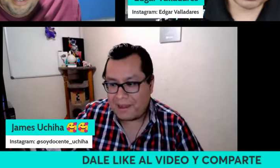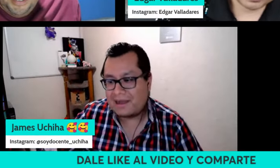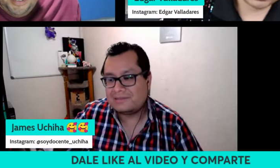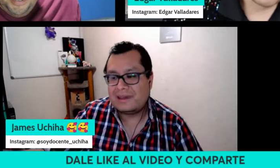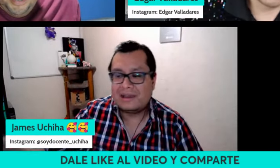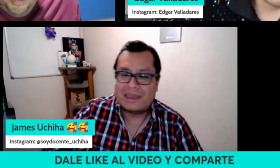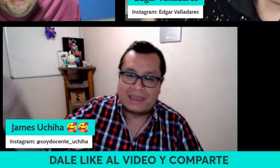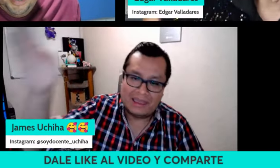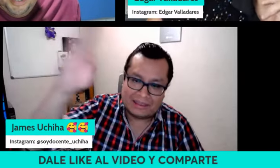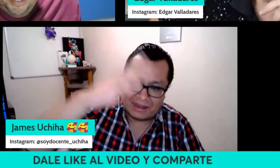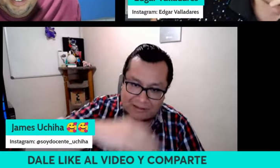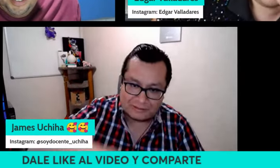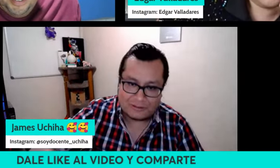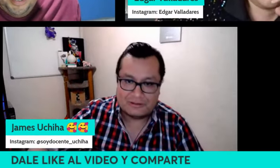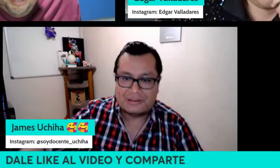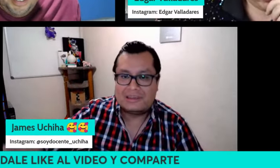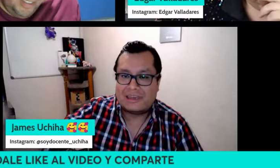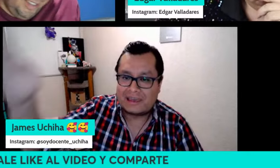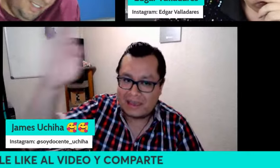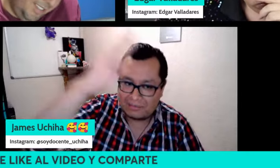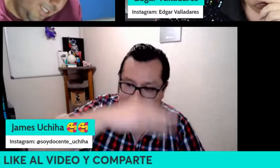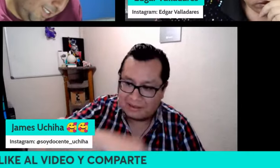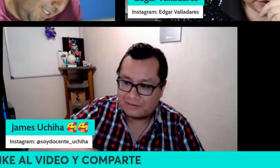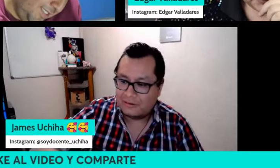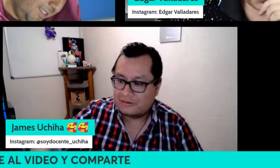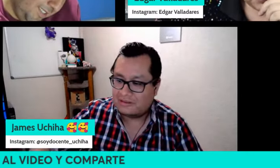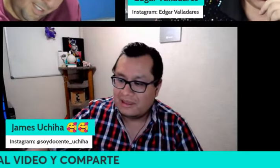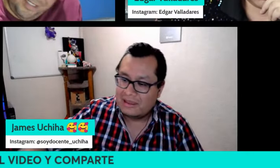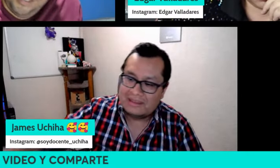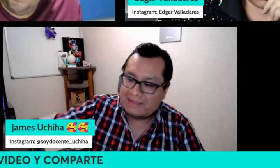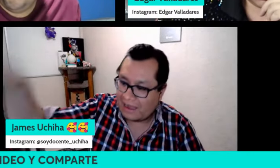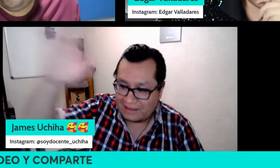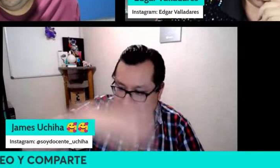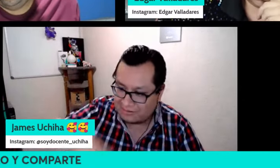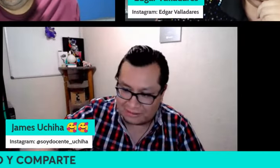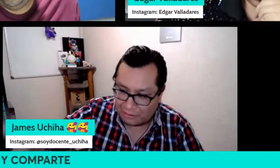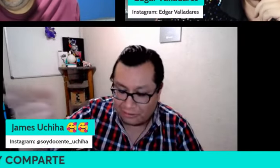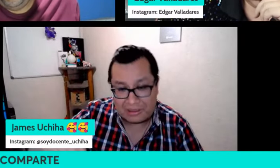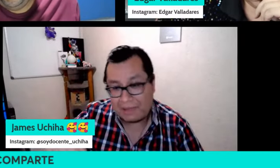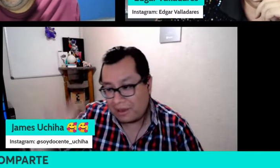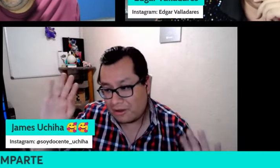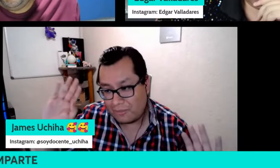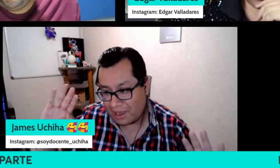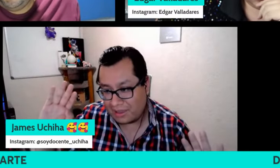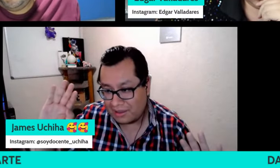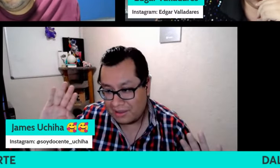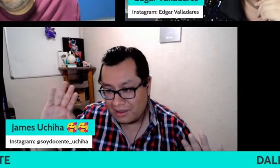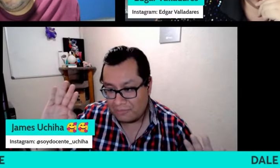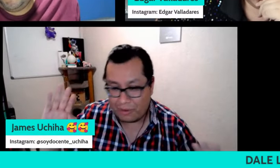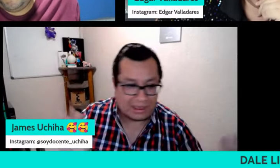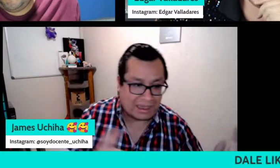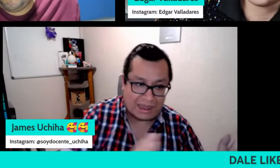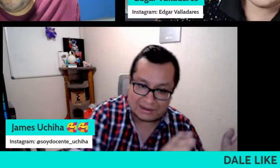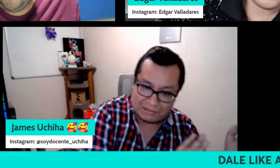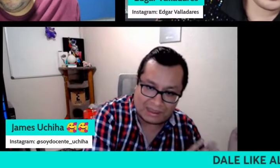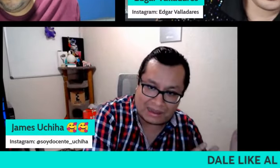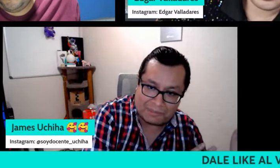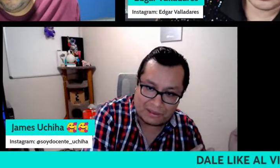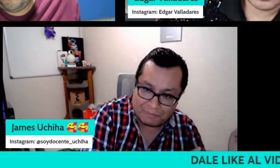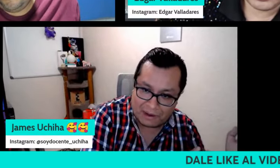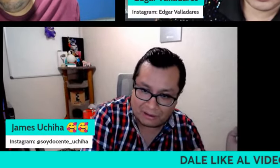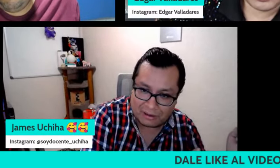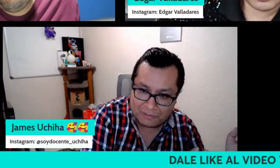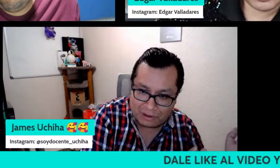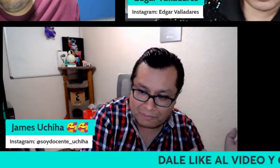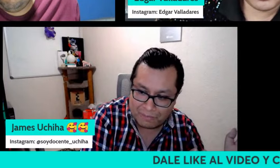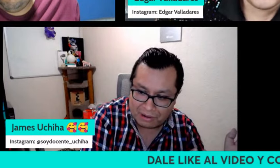ver qué pasa que quiten las cosas que cambien las cosas y se reinicie todo y a ver cómo queda puede quedar quedar